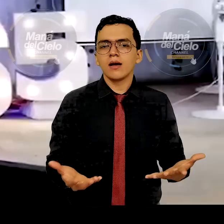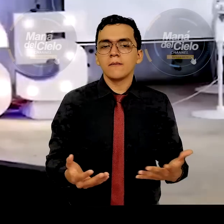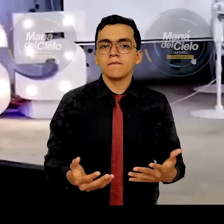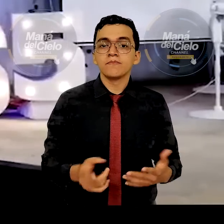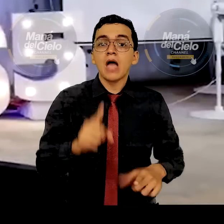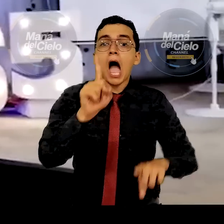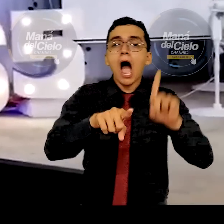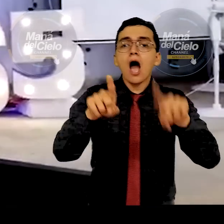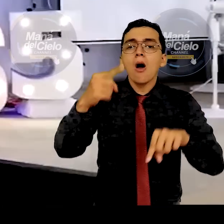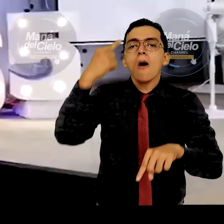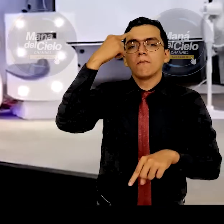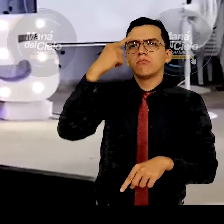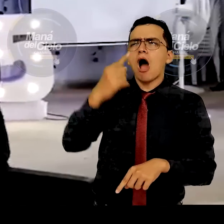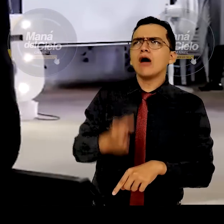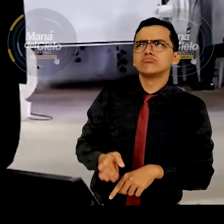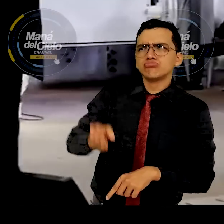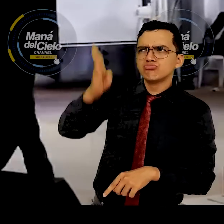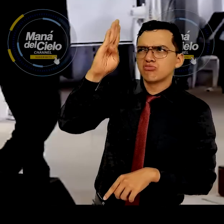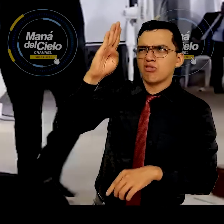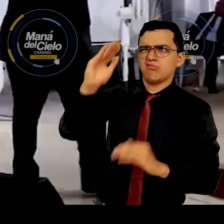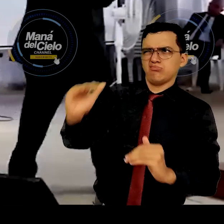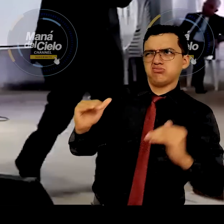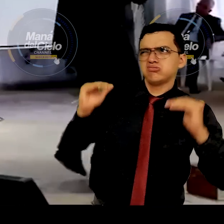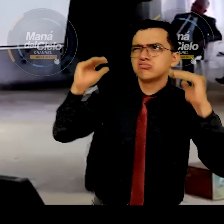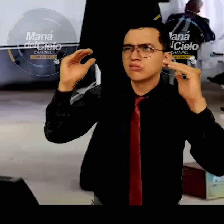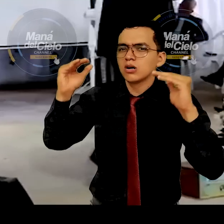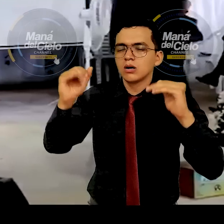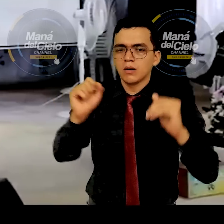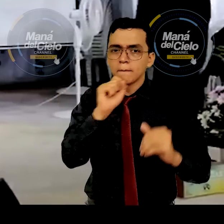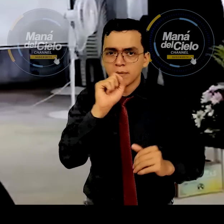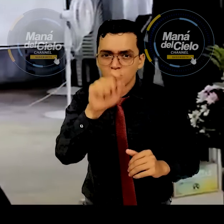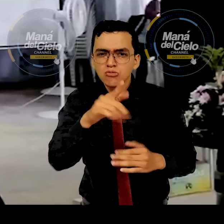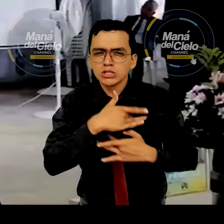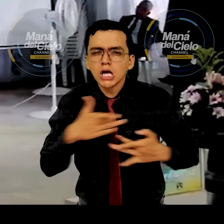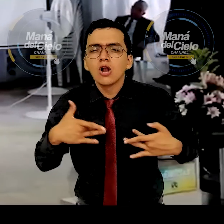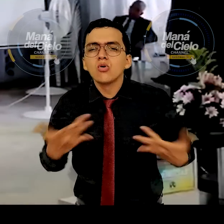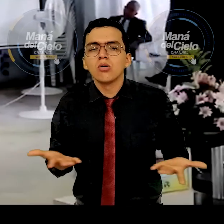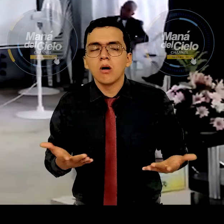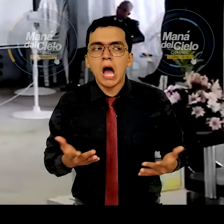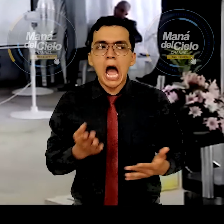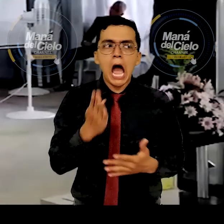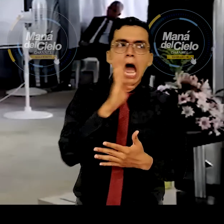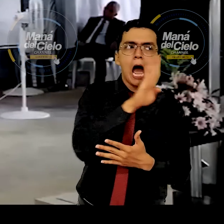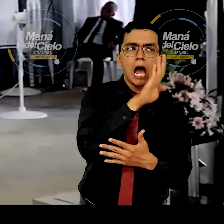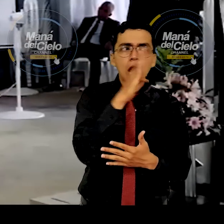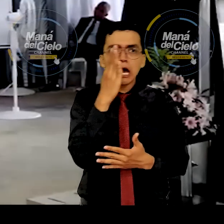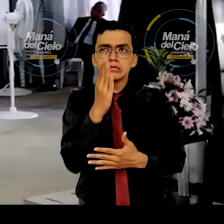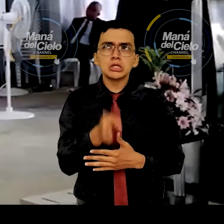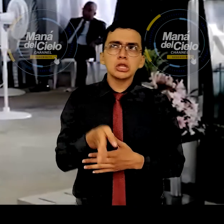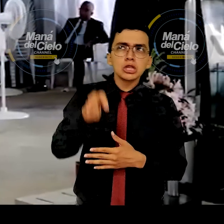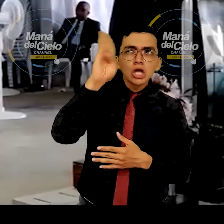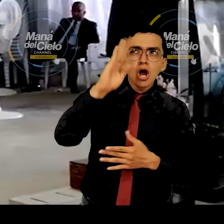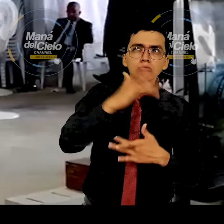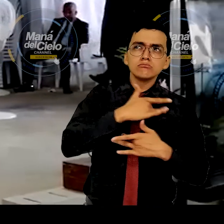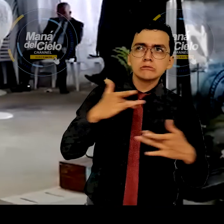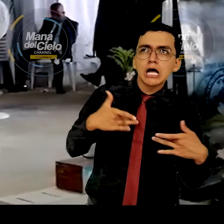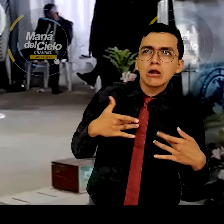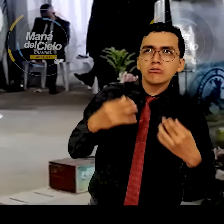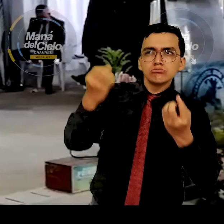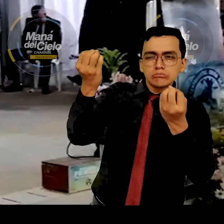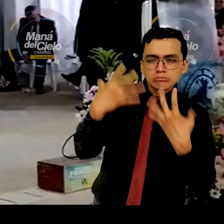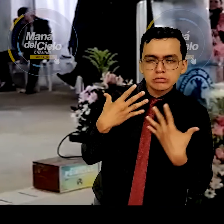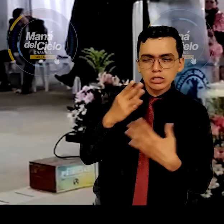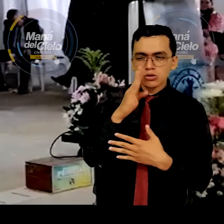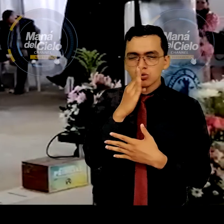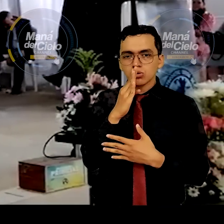Esto hay que considerarlo. Si realmente yo creo en eso, o yo digo que creo y me parece como espectacular y me emociona y todo, pero a la